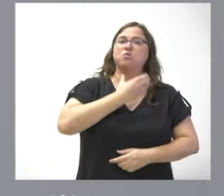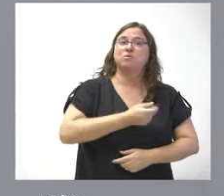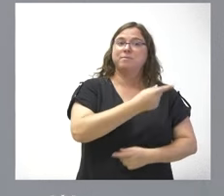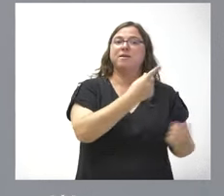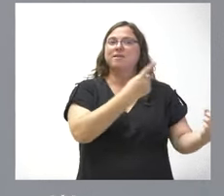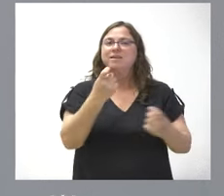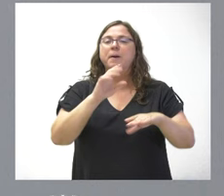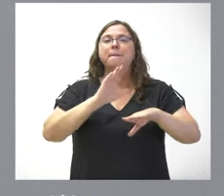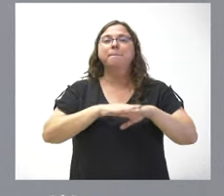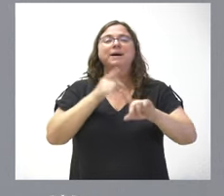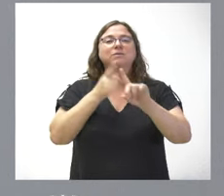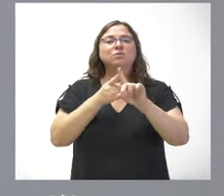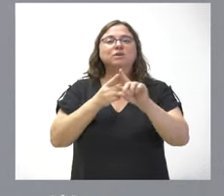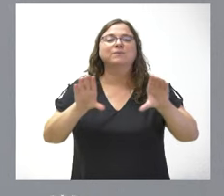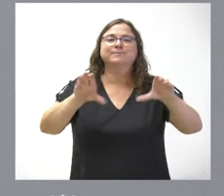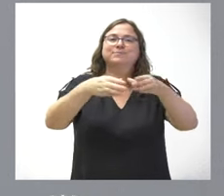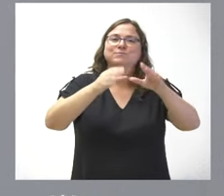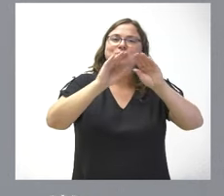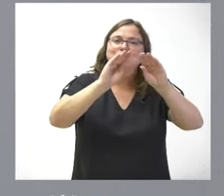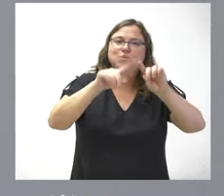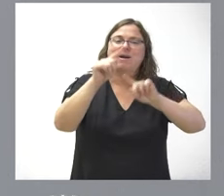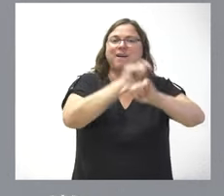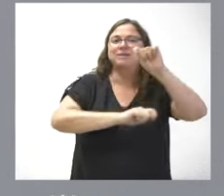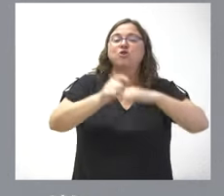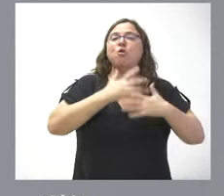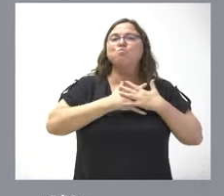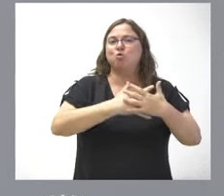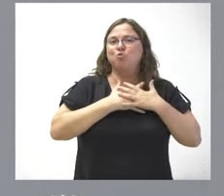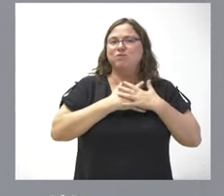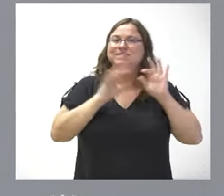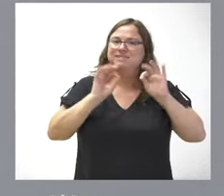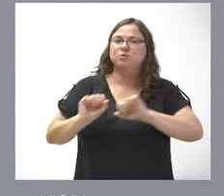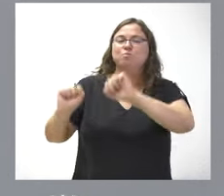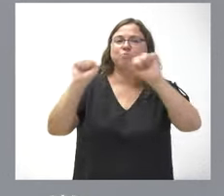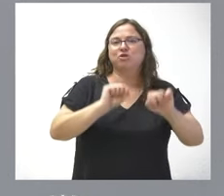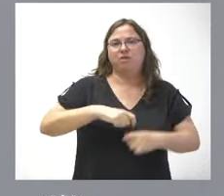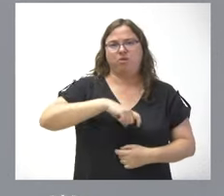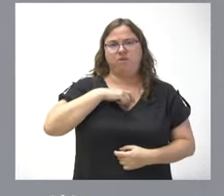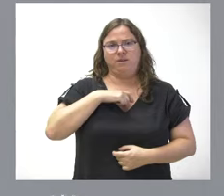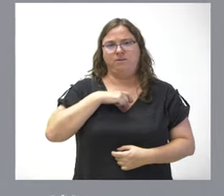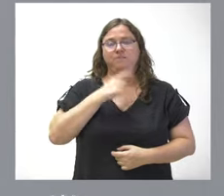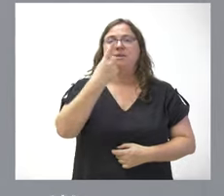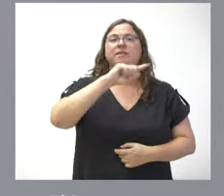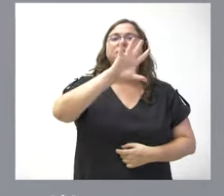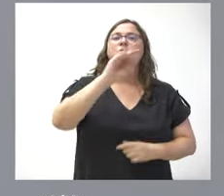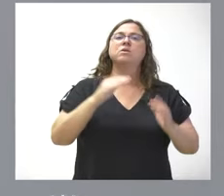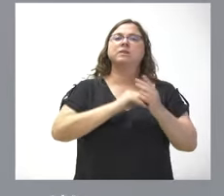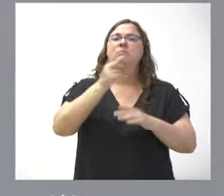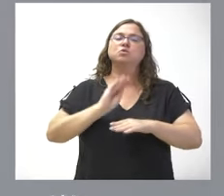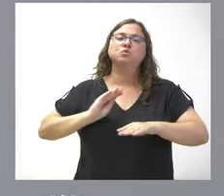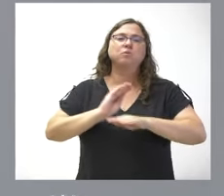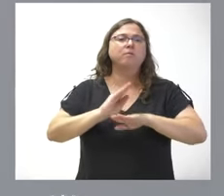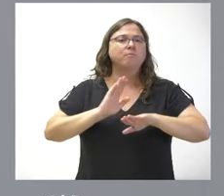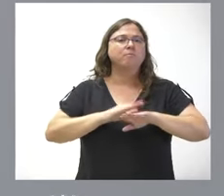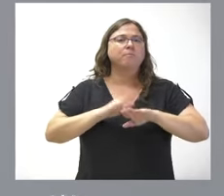destinarán a uso de sus agrupaciones y asociaciones de voluntarios de Protección Civil 150,000 de subvención a